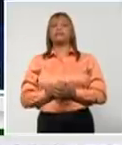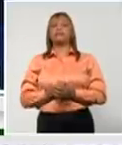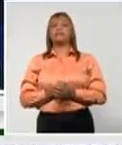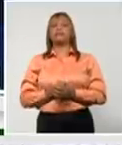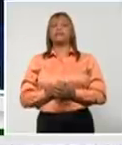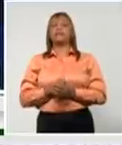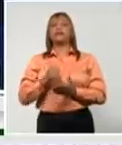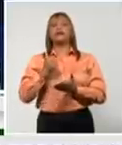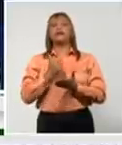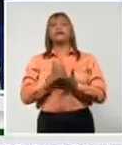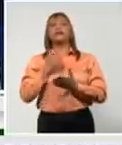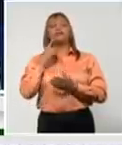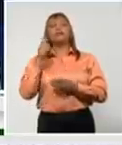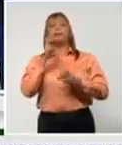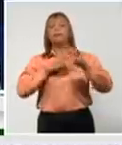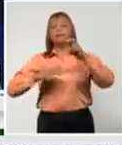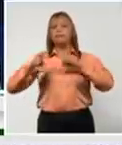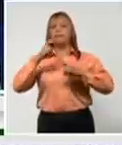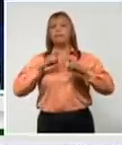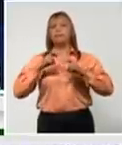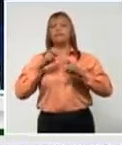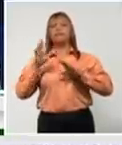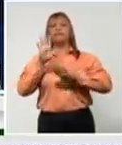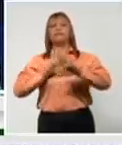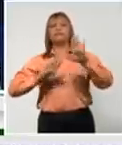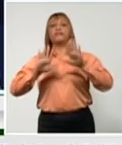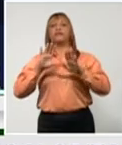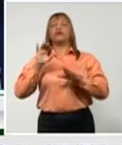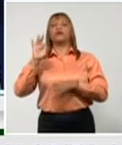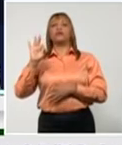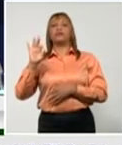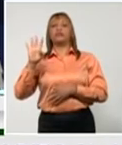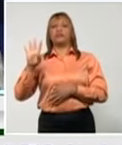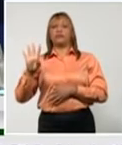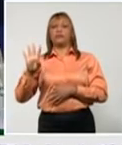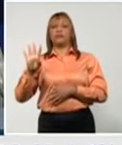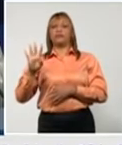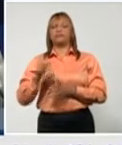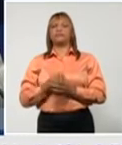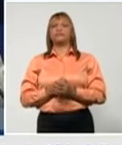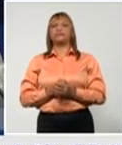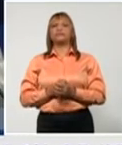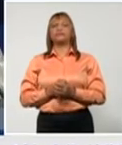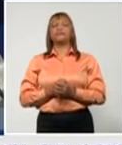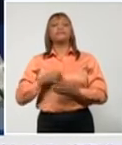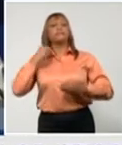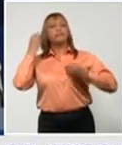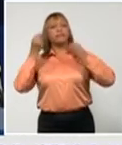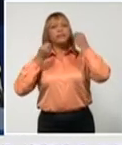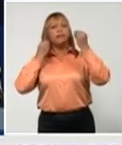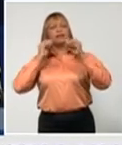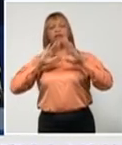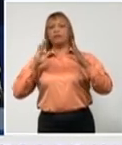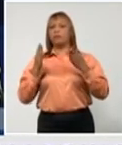de la Defensa Civil, 84. Como resultado del análisis de todas estas